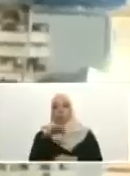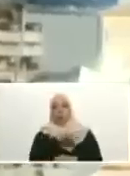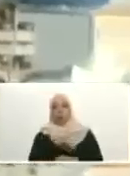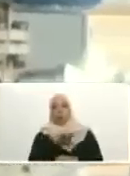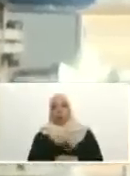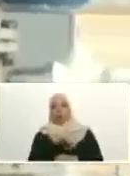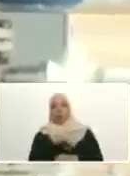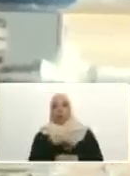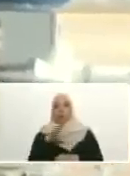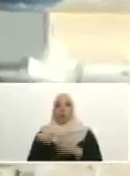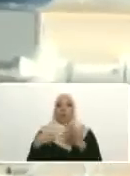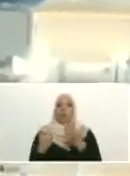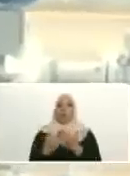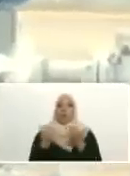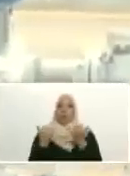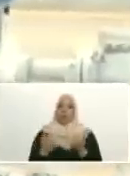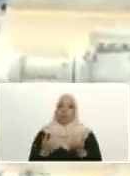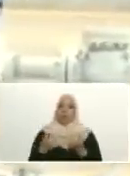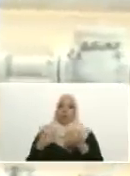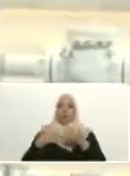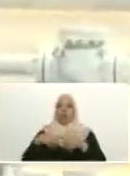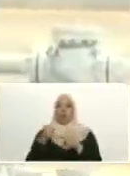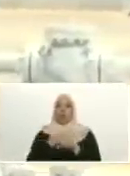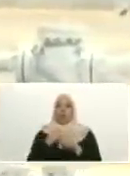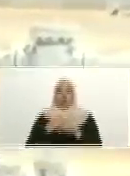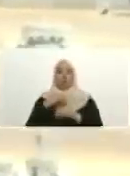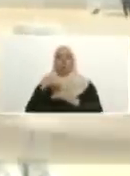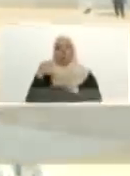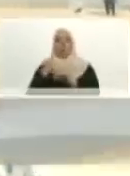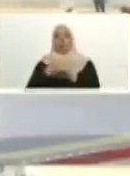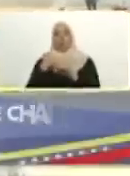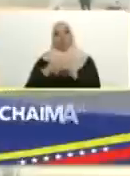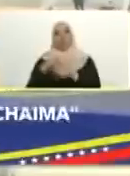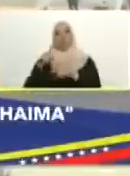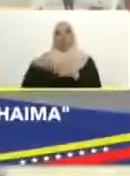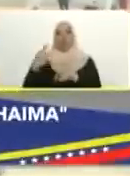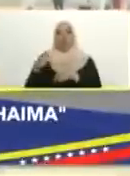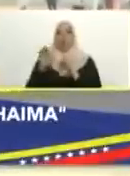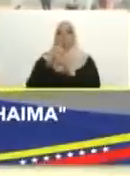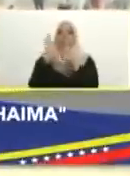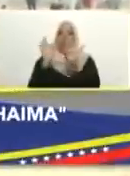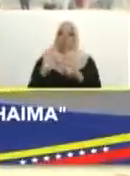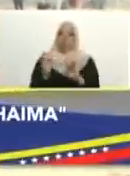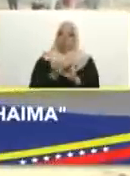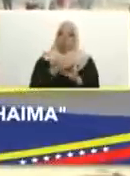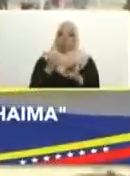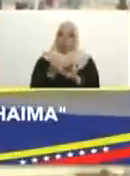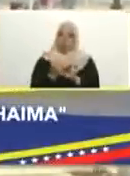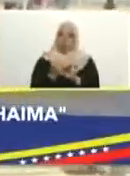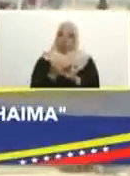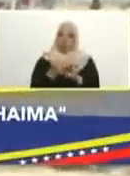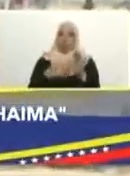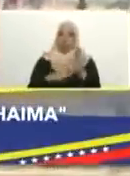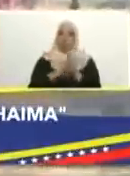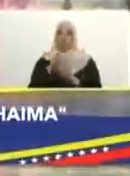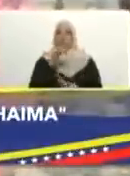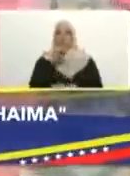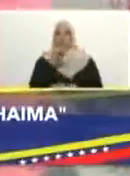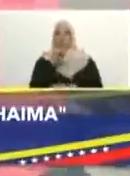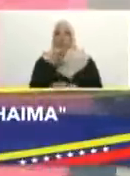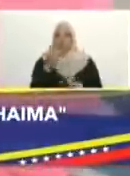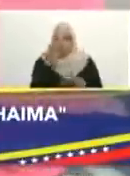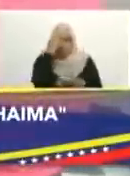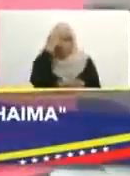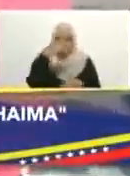Acá le vamos a mostrar justamente un pozo típico del cual está constituida de la siguiente forma. Como usted puede ver, tenemos un cabezal rotacional, ¿de